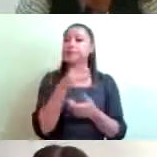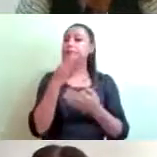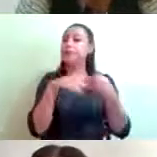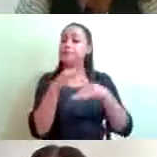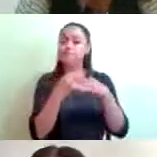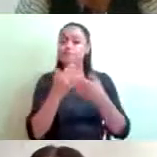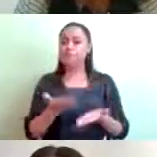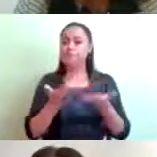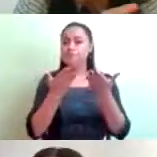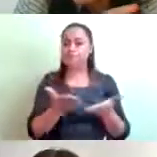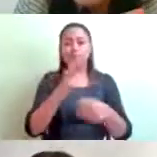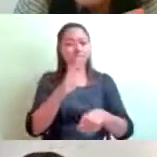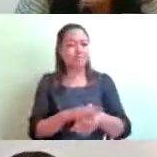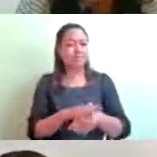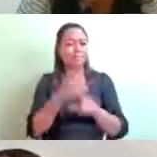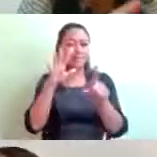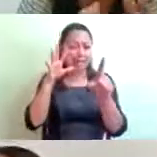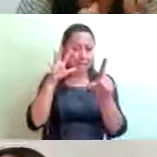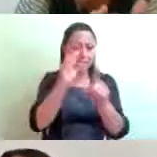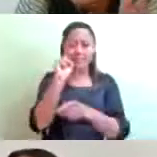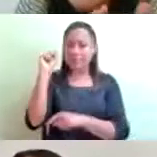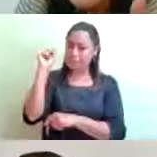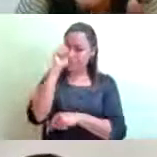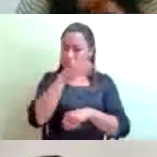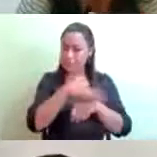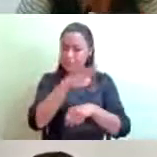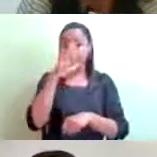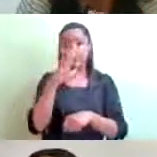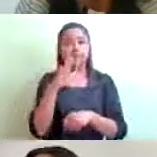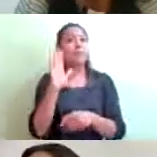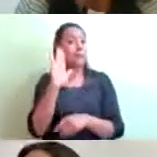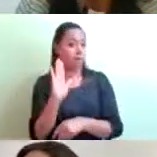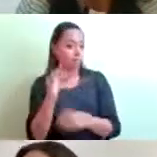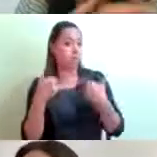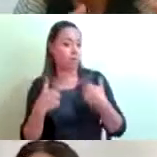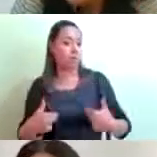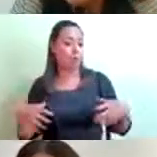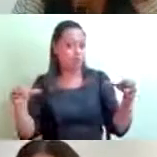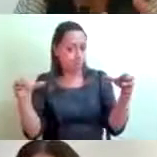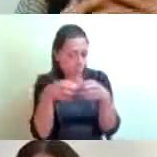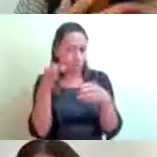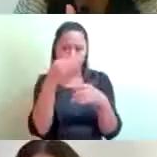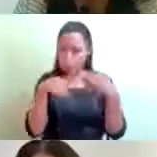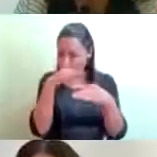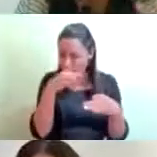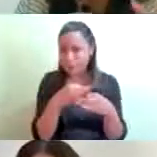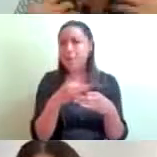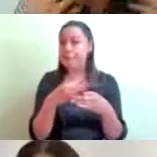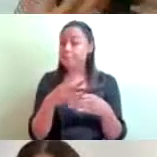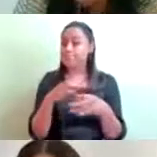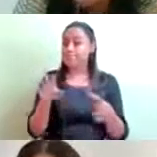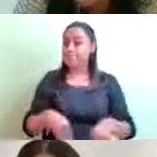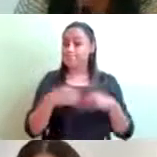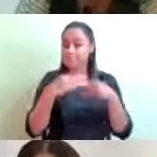todavía en retos muy grandes como especie para poder vivir en las condiciones que